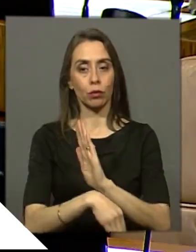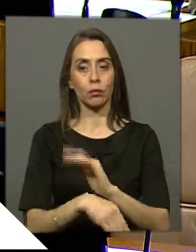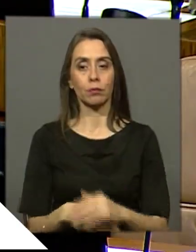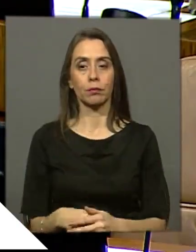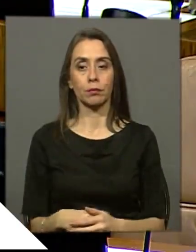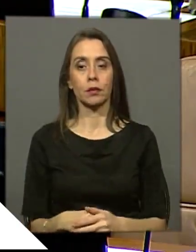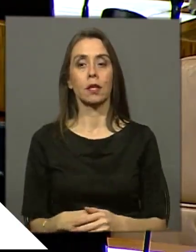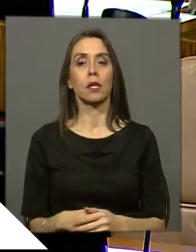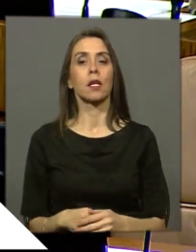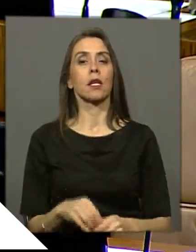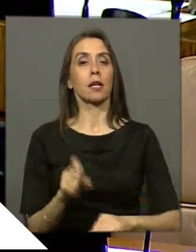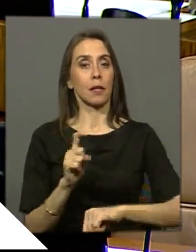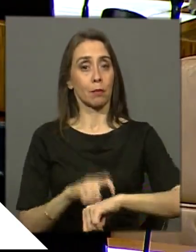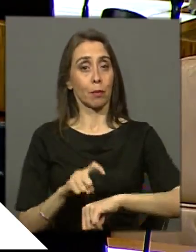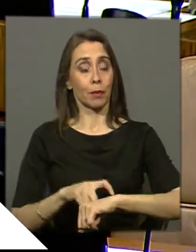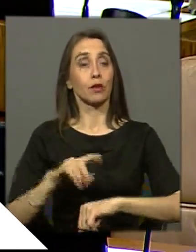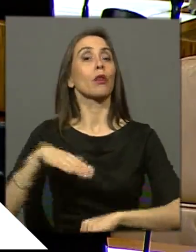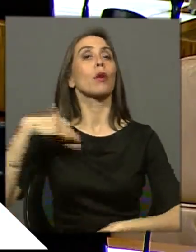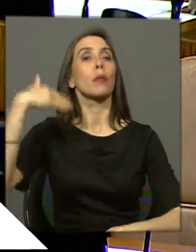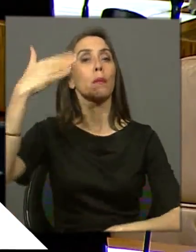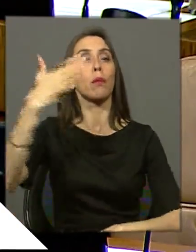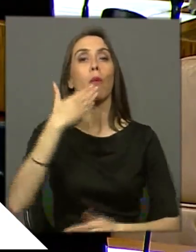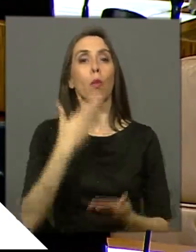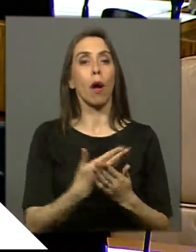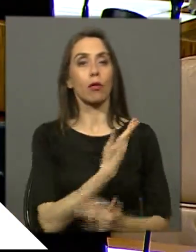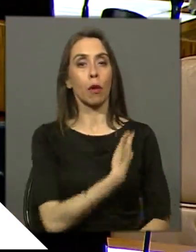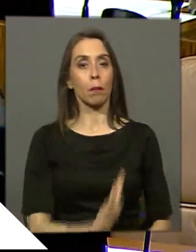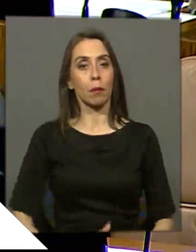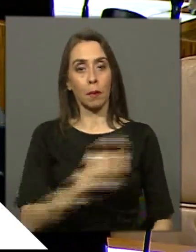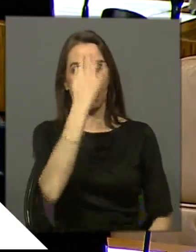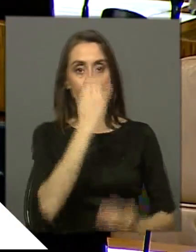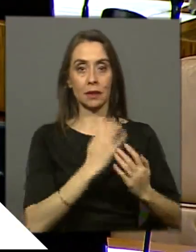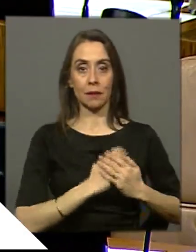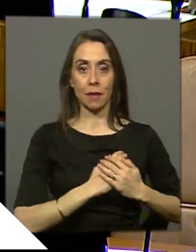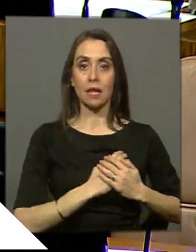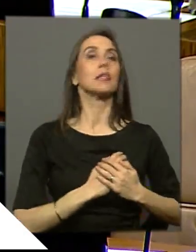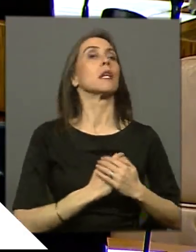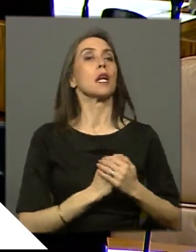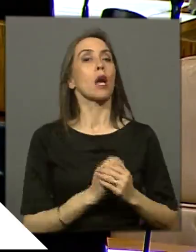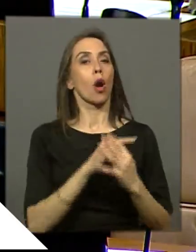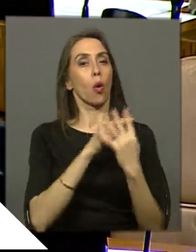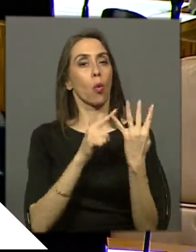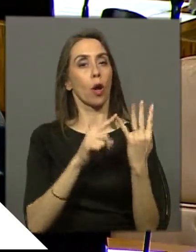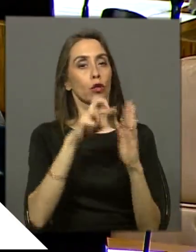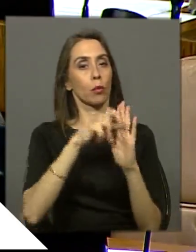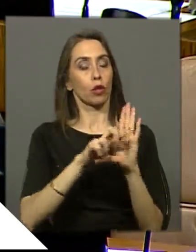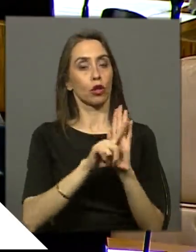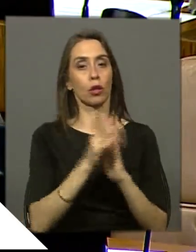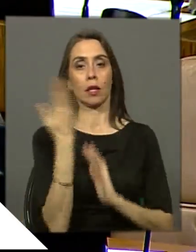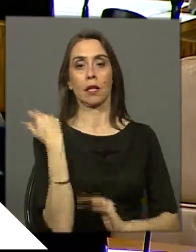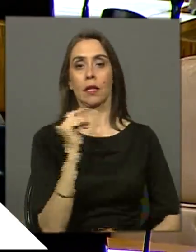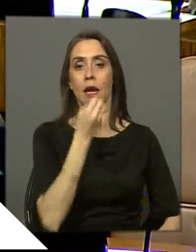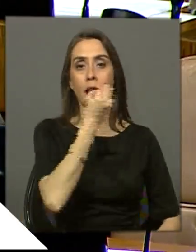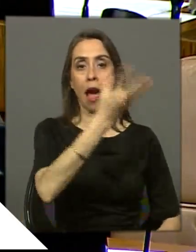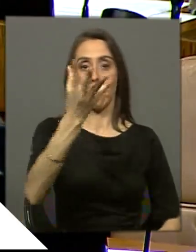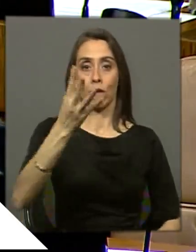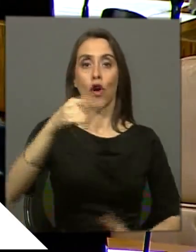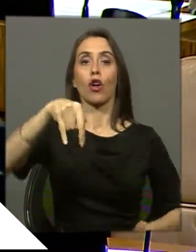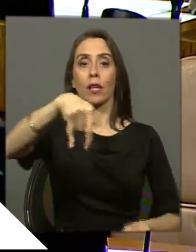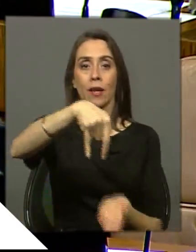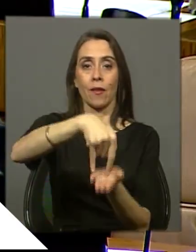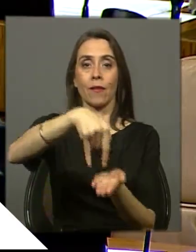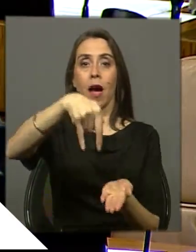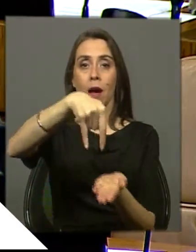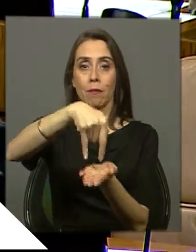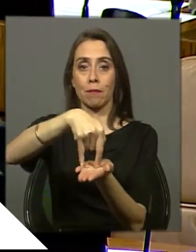bien la oportunidad va a ser cuando la presidenta Michelle Bachelet envíe los cuatro proyectos de ley que ha anunciado que a